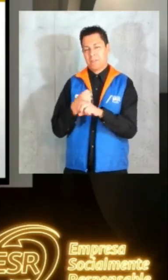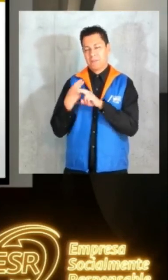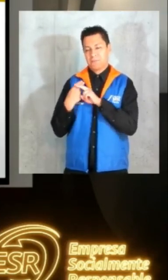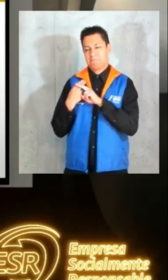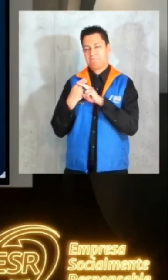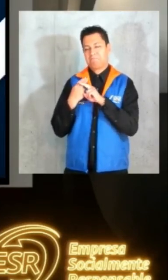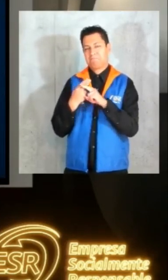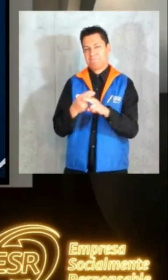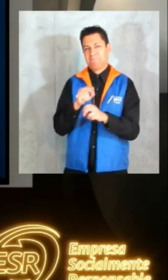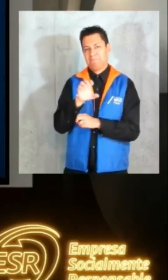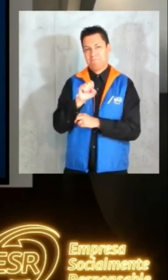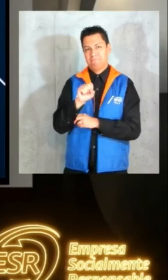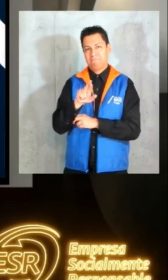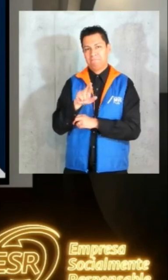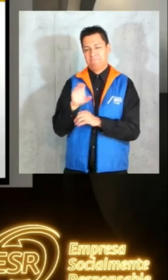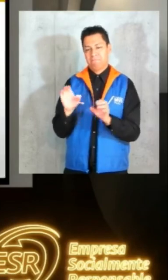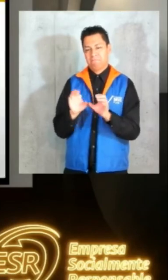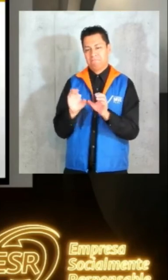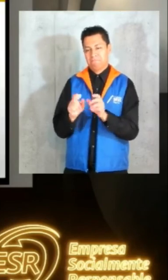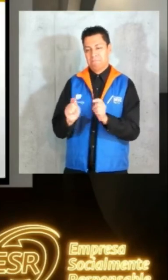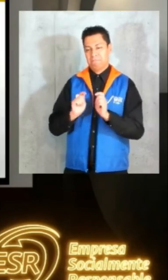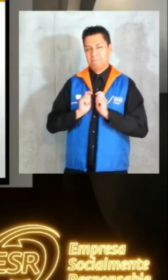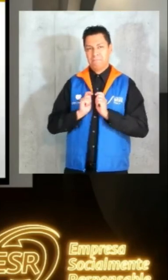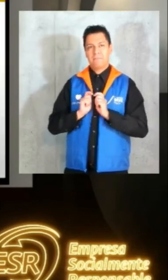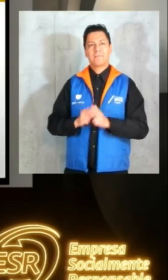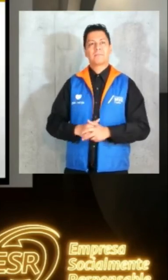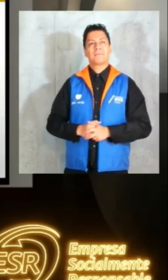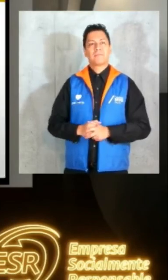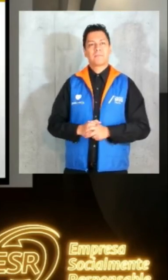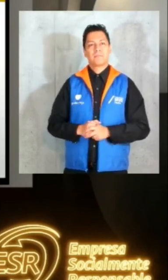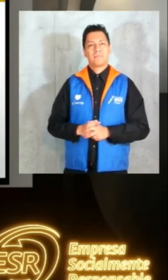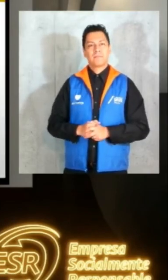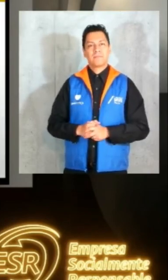socialmente responsable. Muchas gracias.